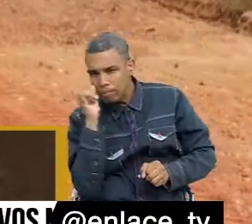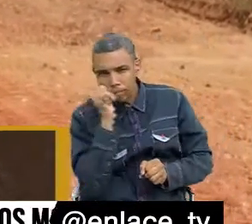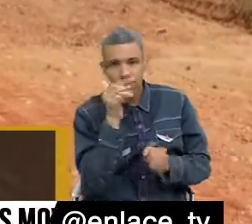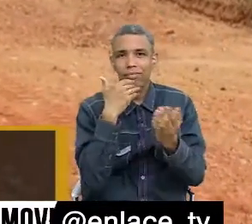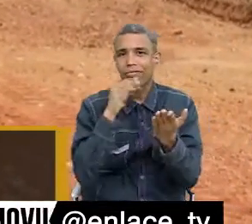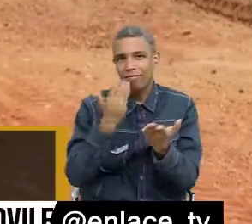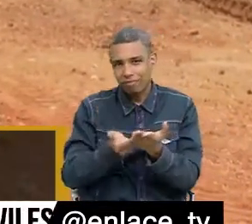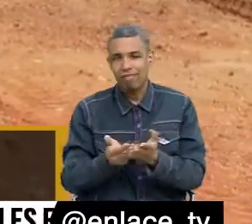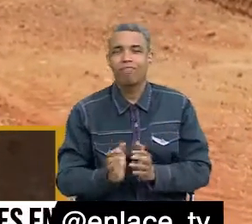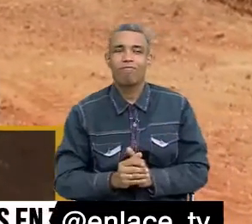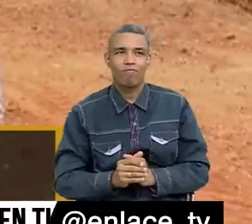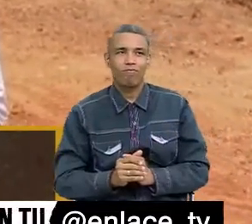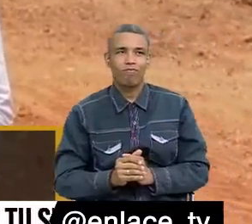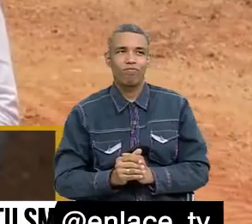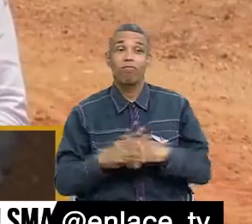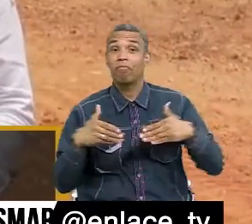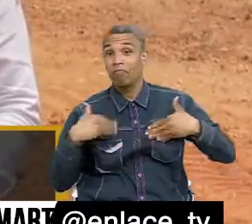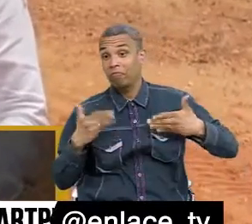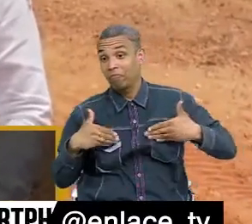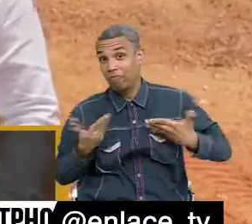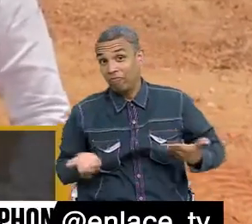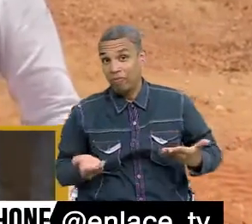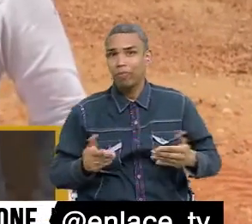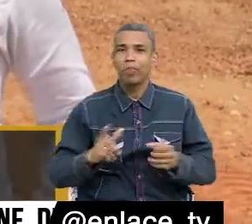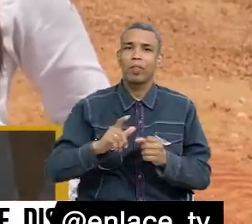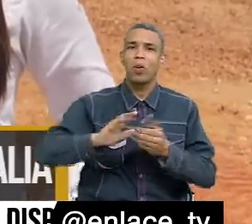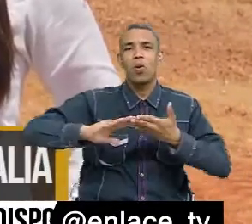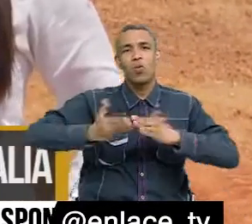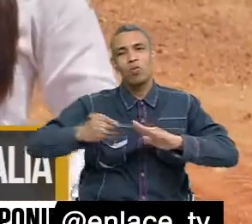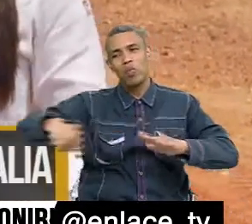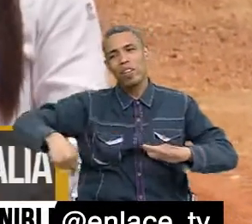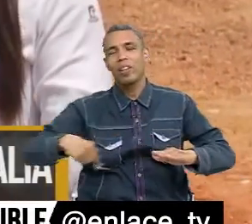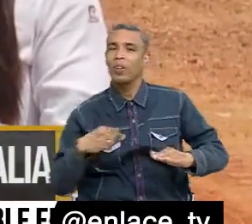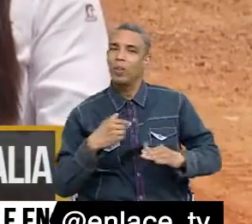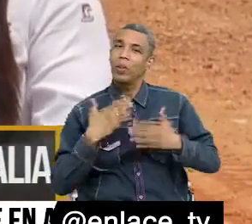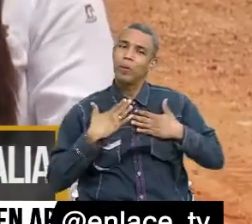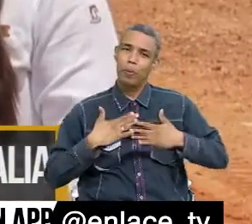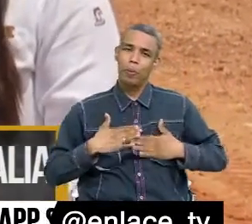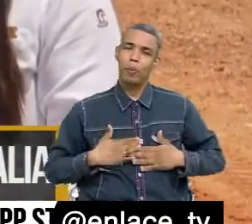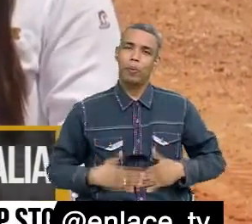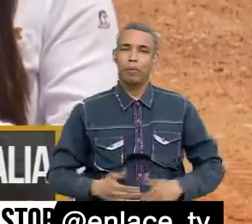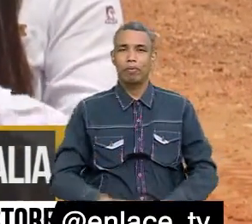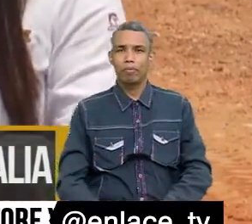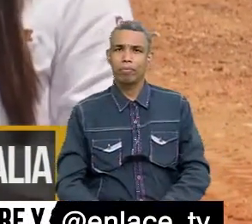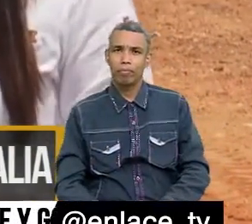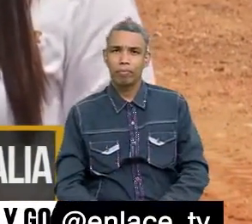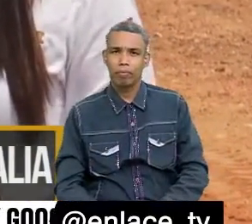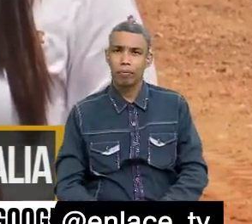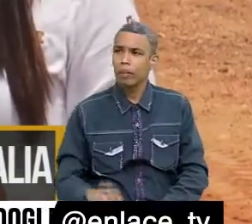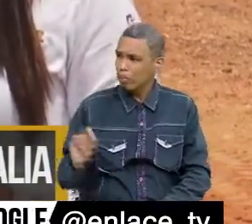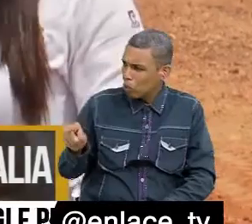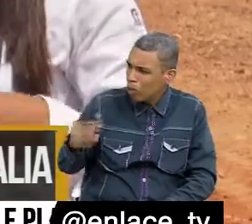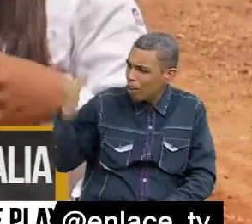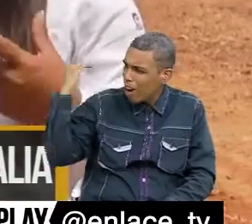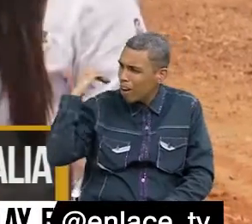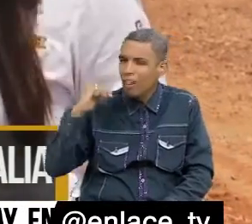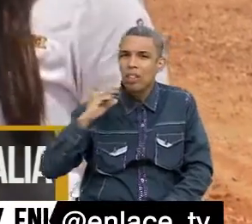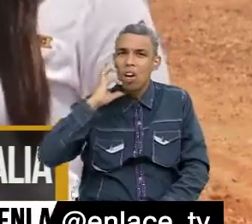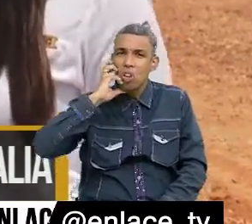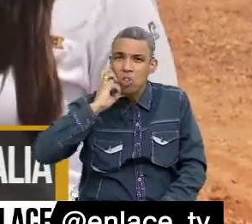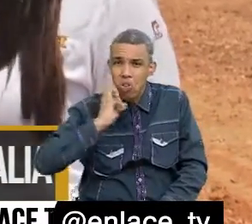labor para que la comunidad pueda tener estos resultados tan bonitos. Y han disminuido los robos porque eran intensos bastantes por